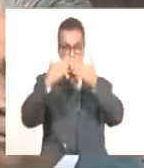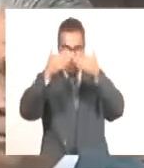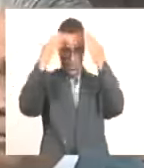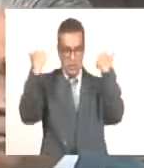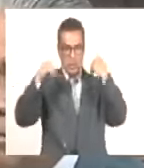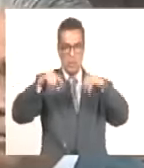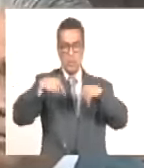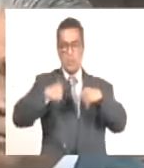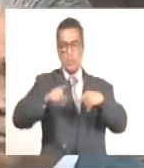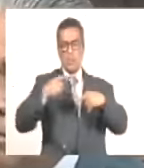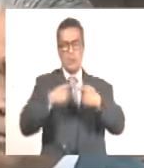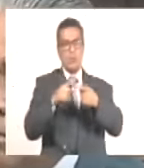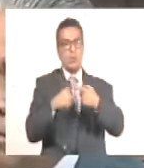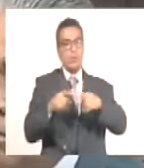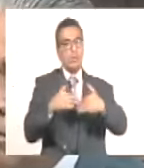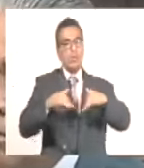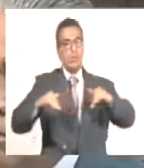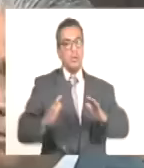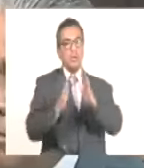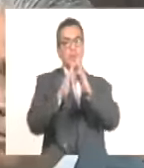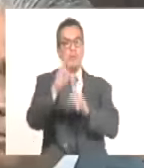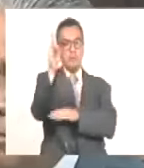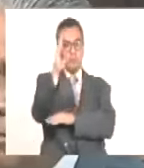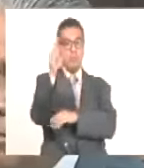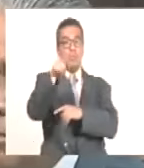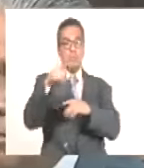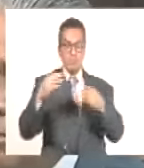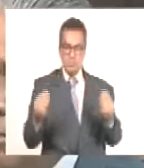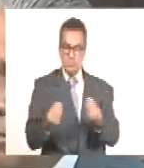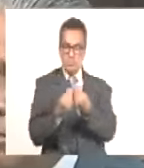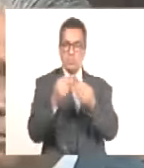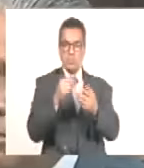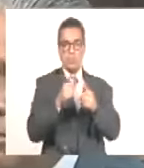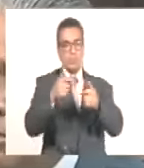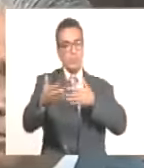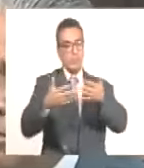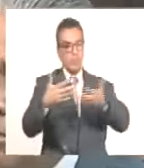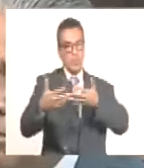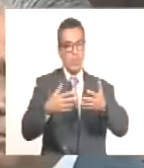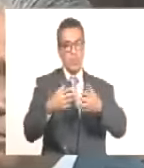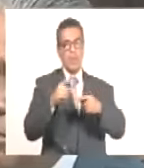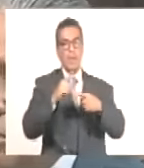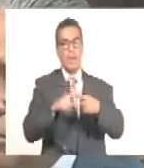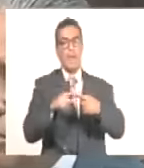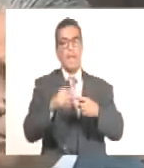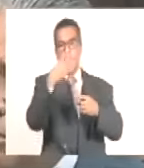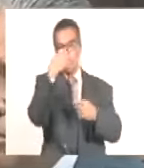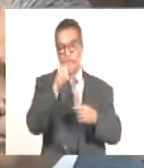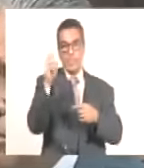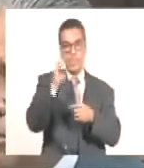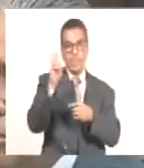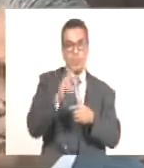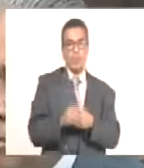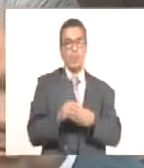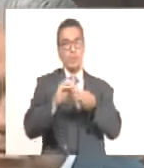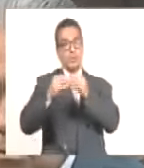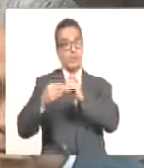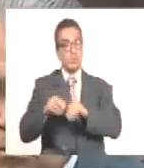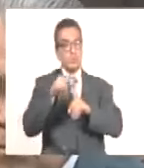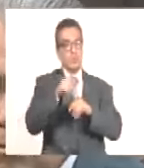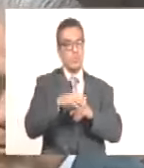cualquier enfrentamiento y tener una iglesia que sirva de mediador y de entendimiento para que Venezuela